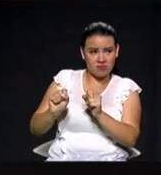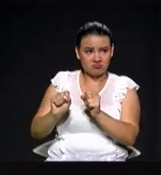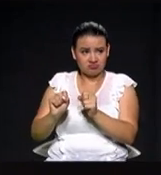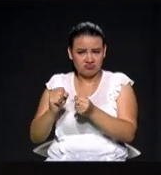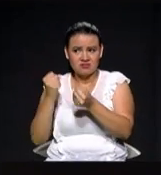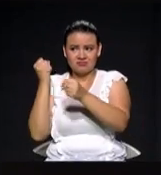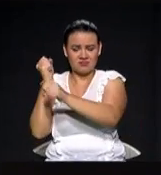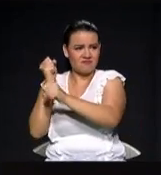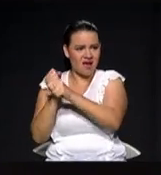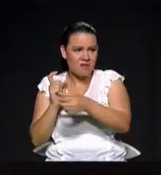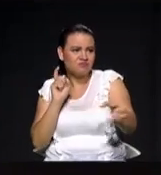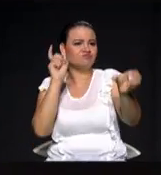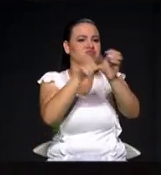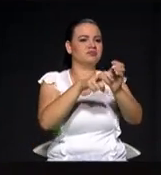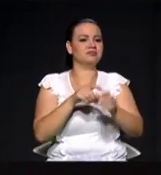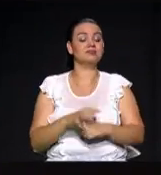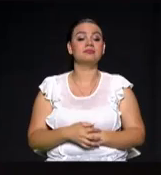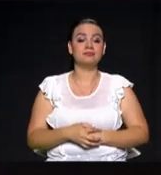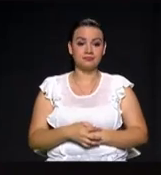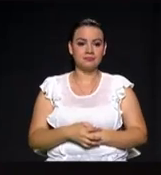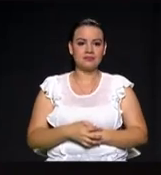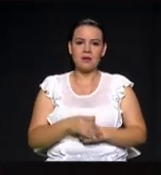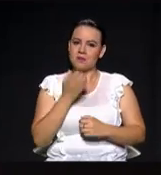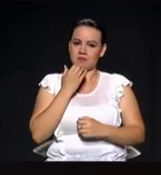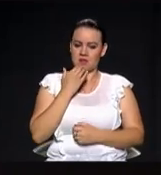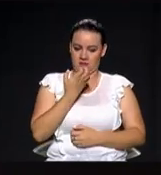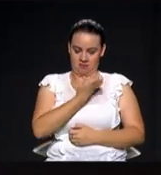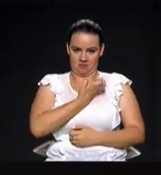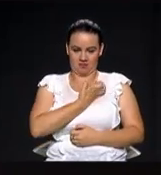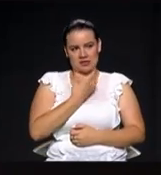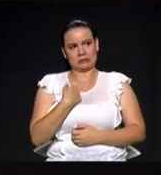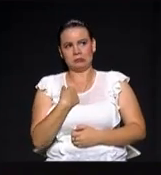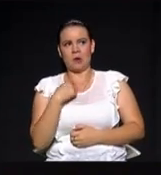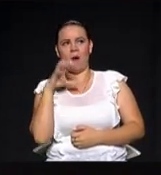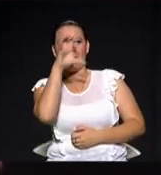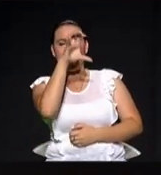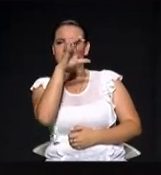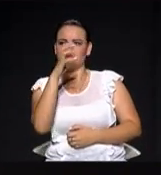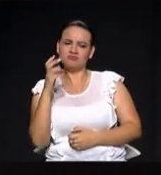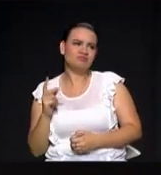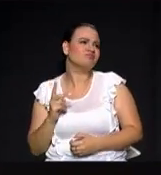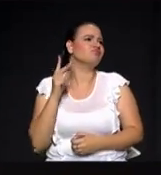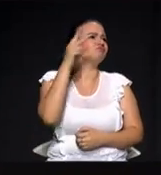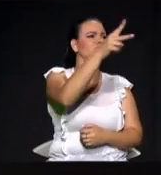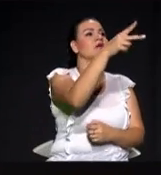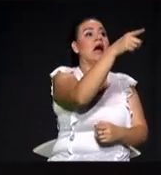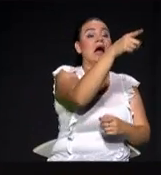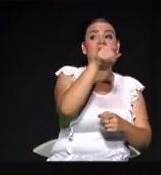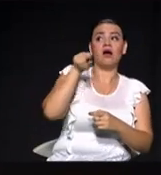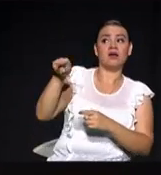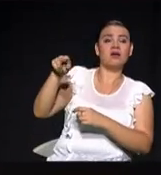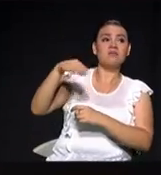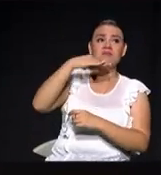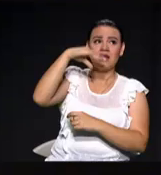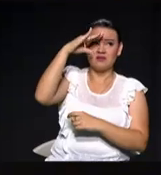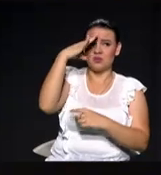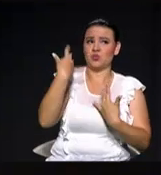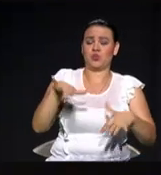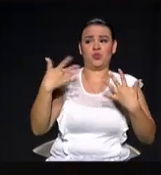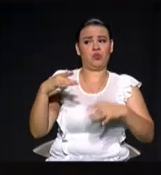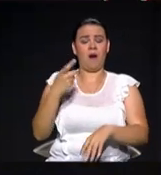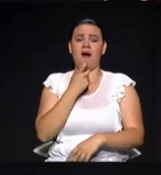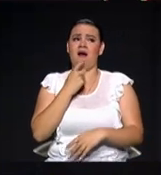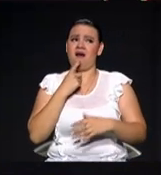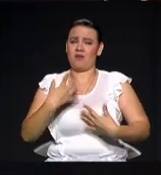ayudando a que el alcalde los viales que tenga fuera legal los empresarios hay ahí talentos de allí le mostremos ese talento de colombia de medellín para el